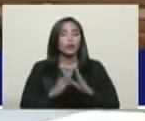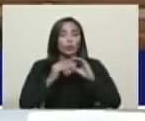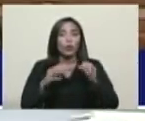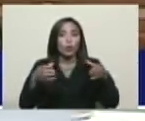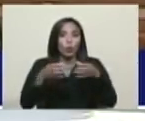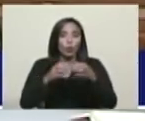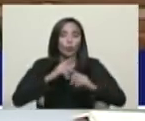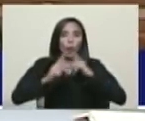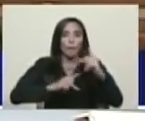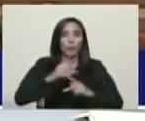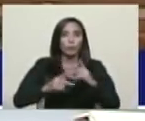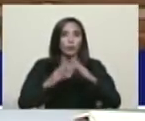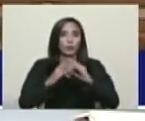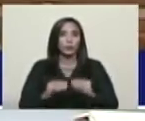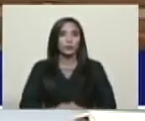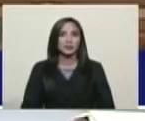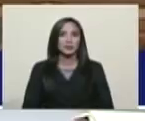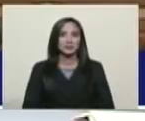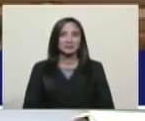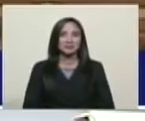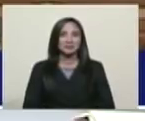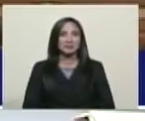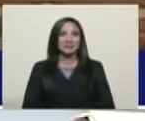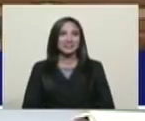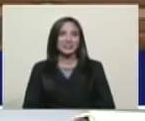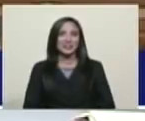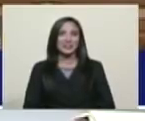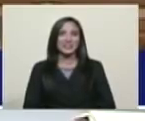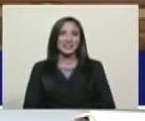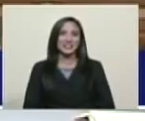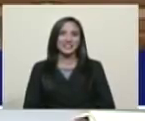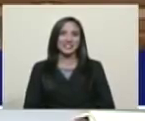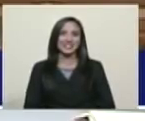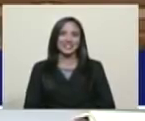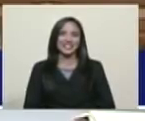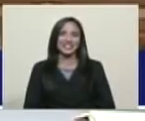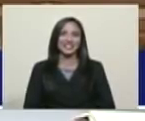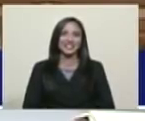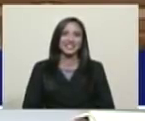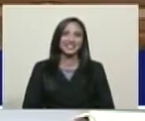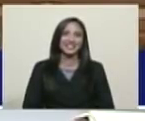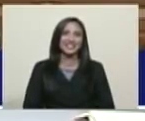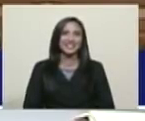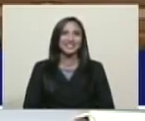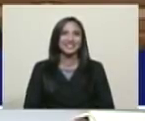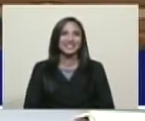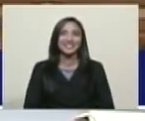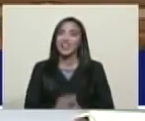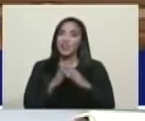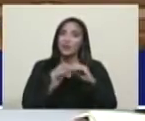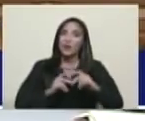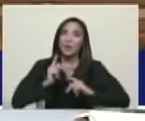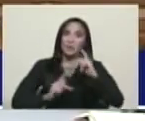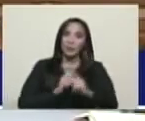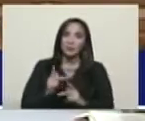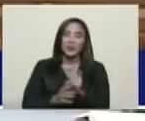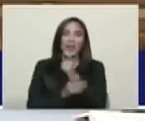que están comprometidos en producir más carne, más huevos, más leche, más